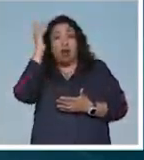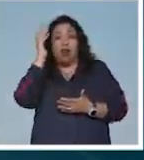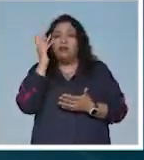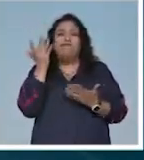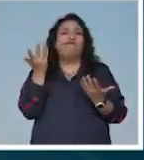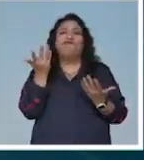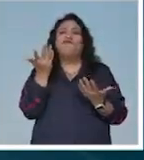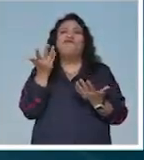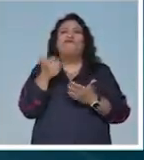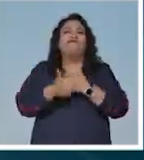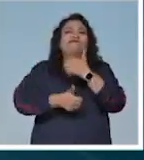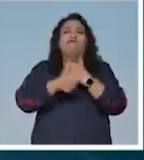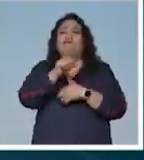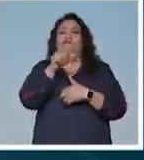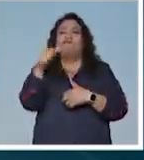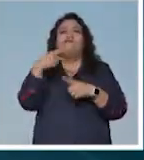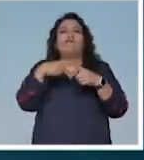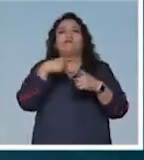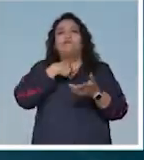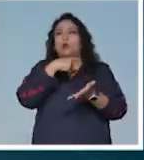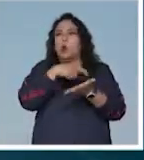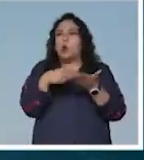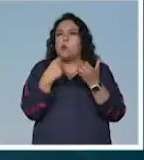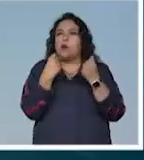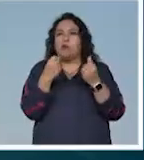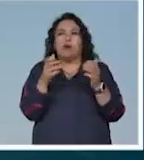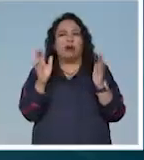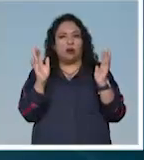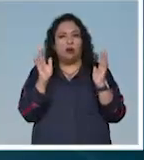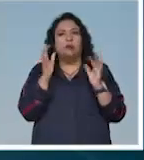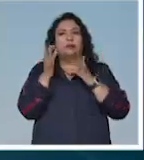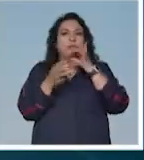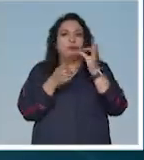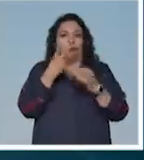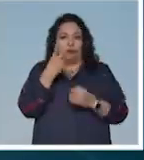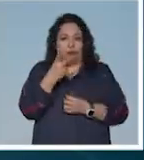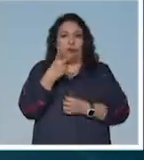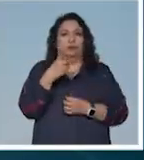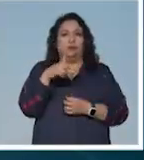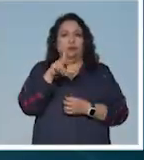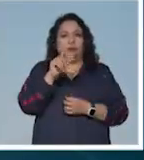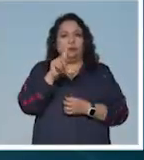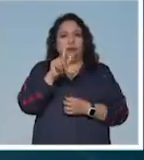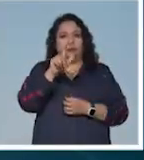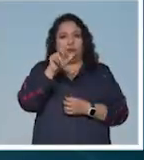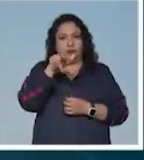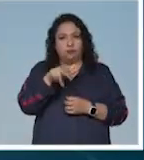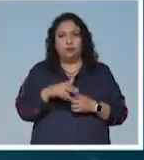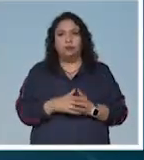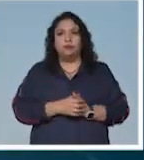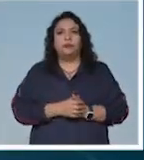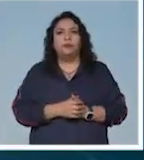no será un rival frente a los compradores más poderosos. Para Noticias 22, Katia León Monterrubio.